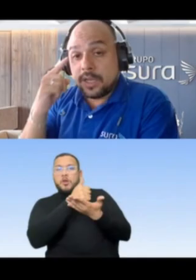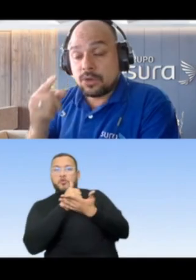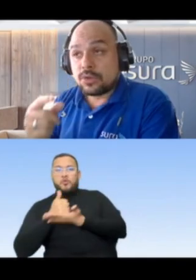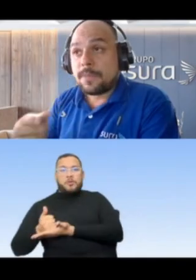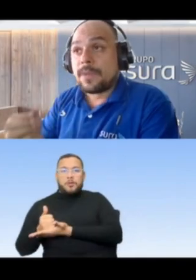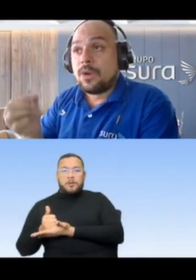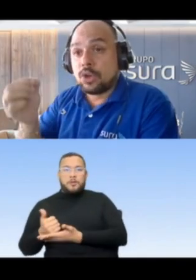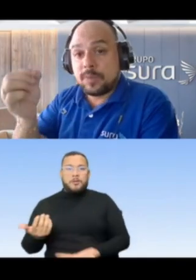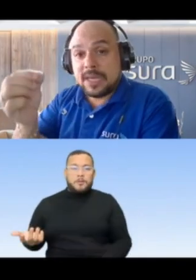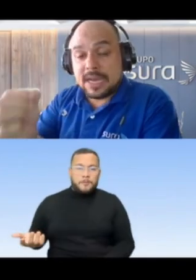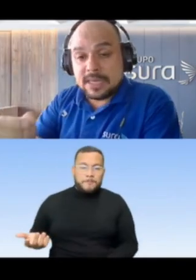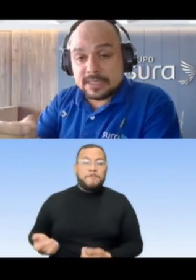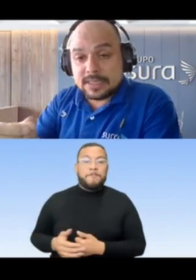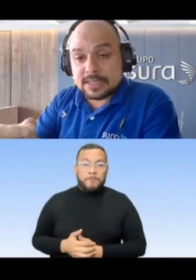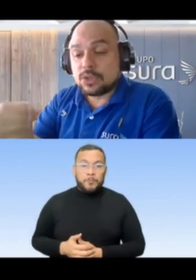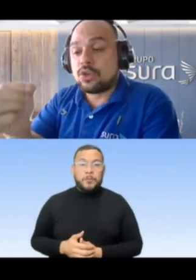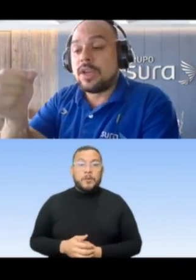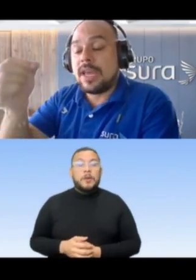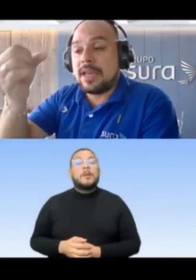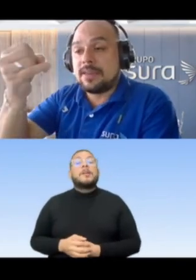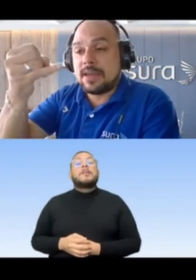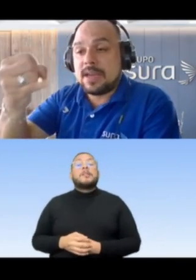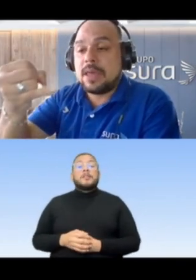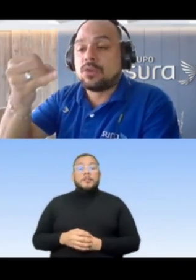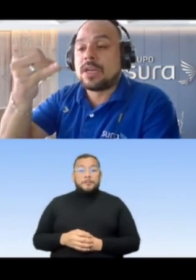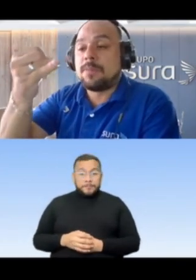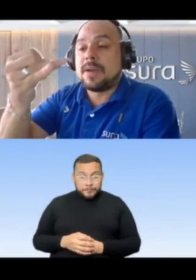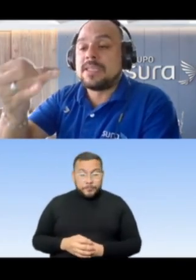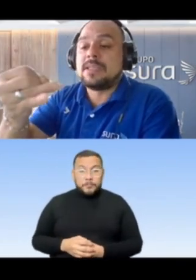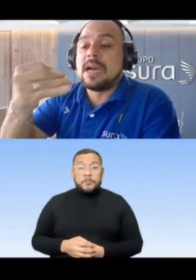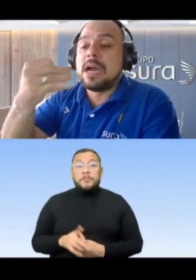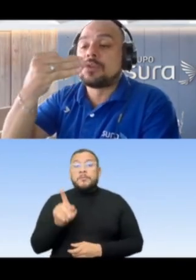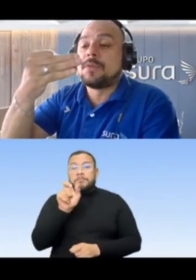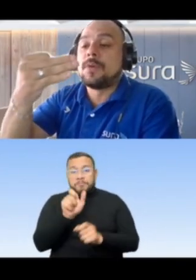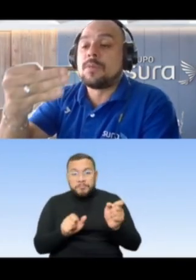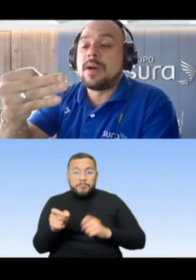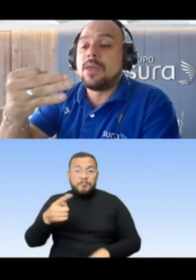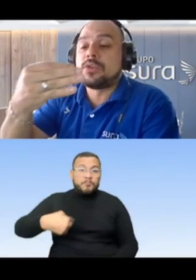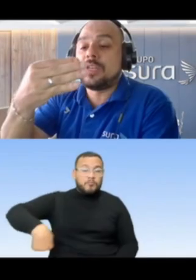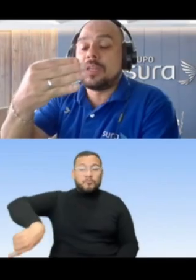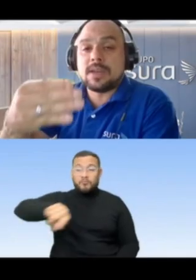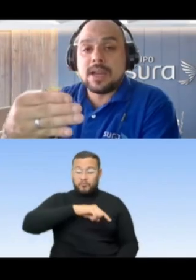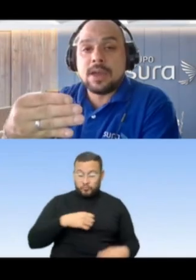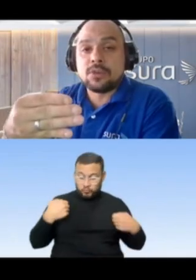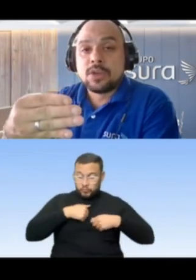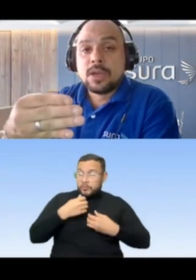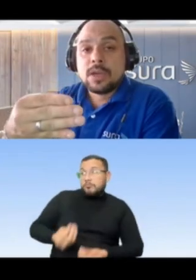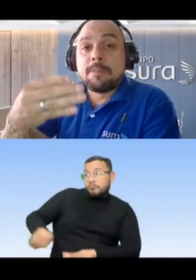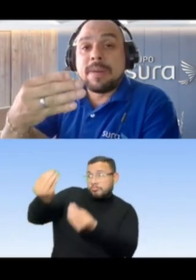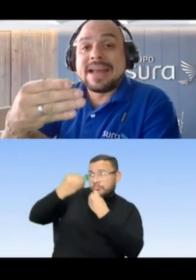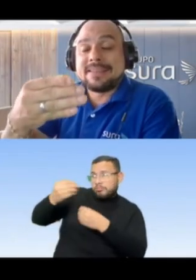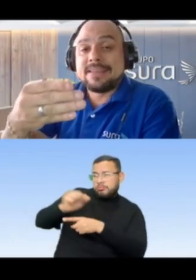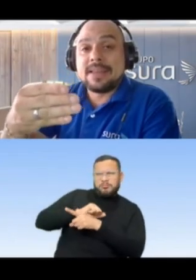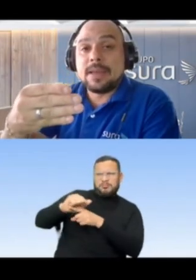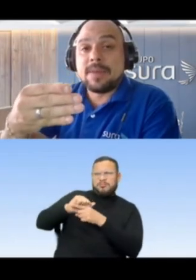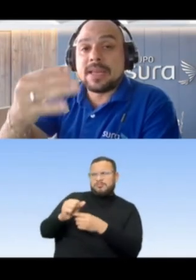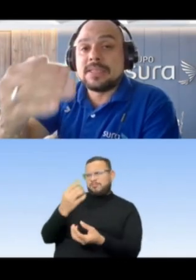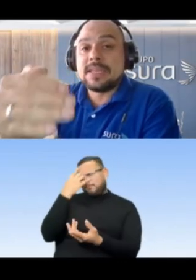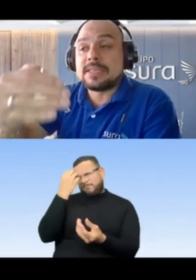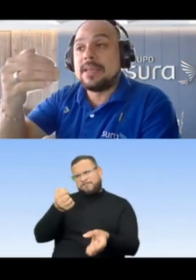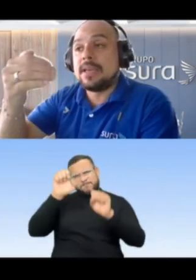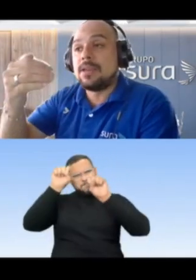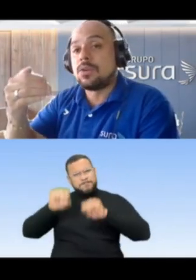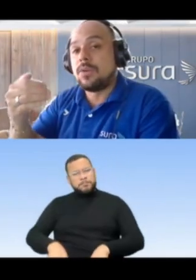¿Listo? Niños, los brigadistas son entrenados, capacitados, formados y entrenados para